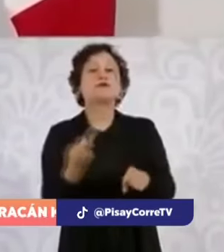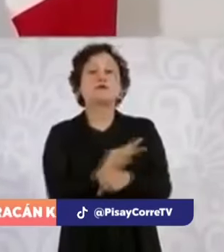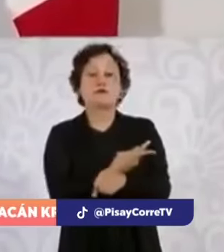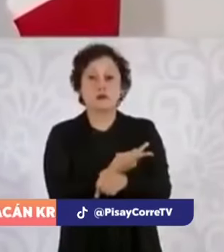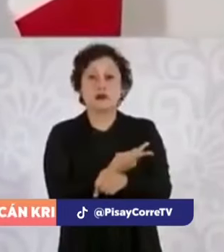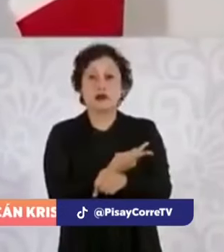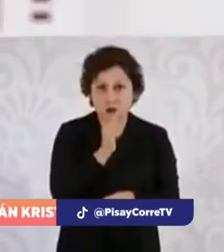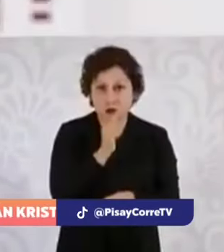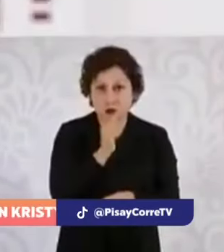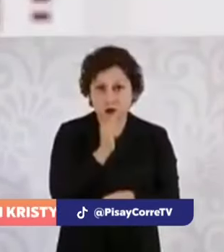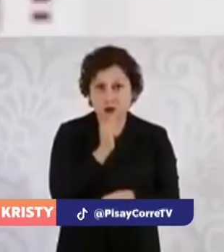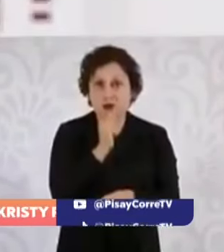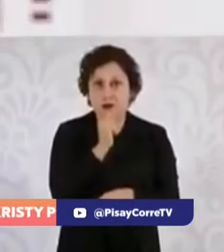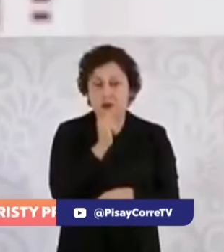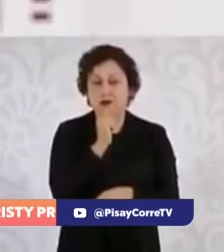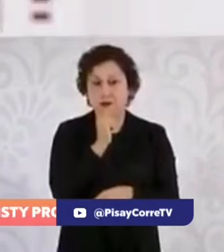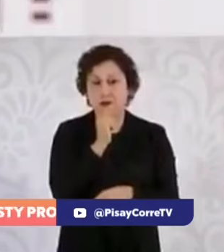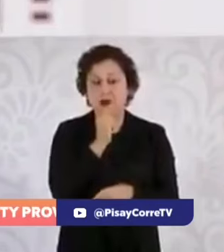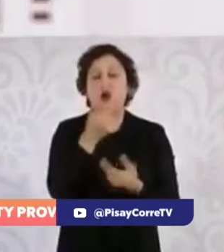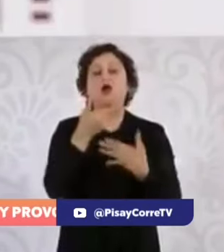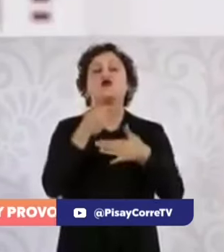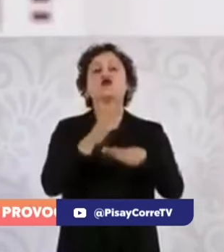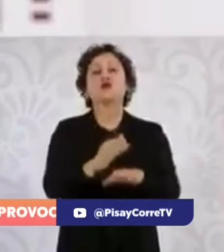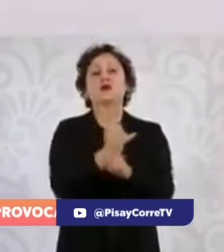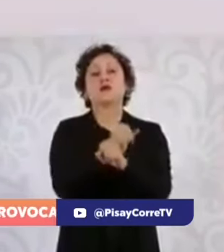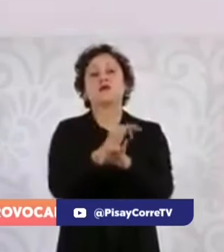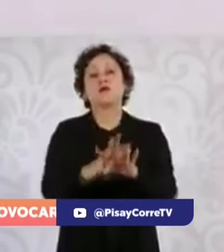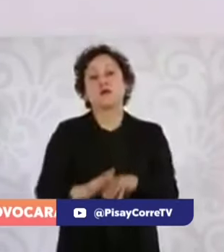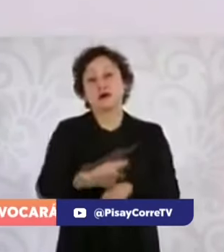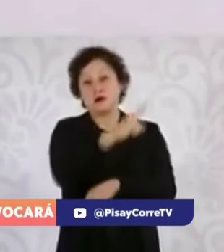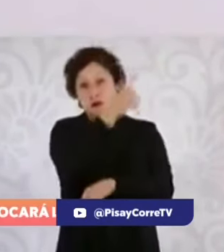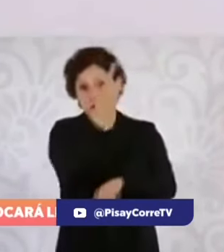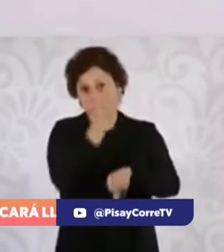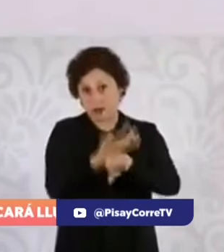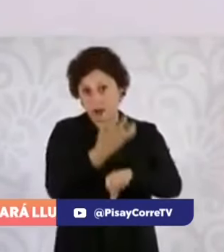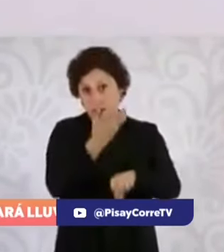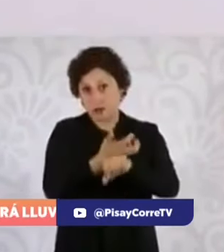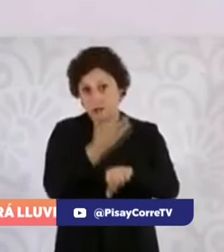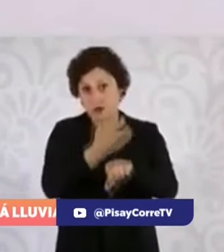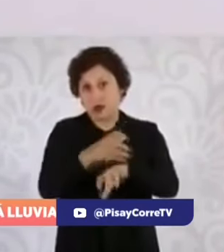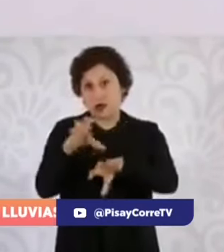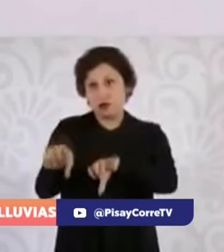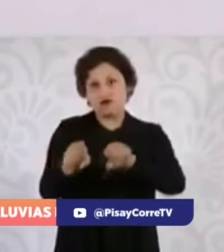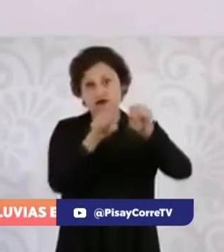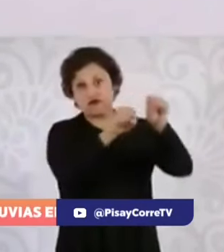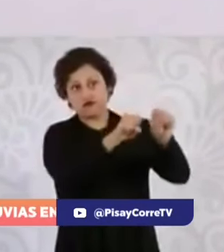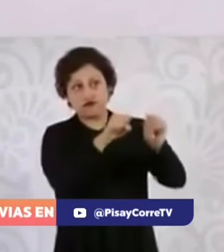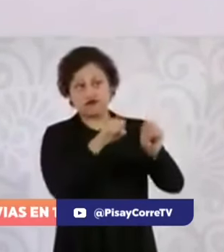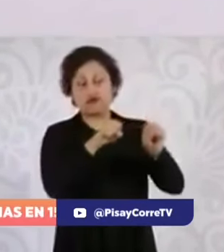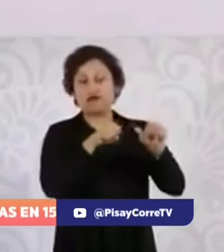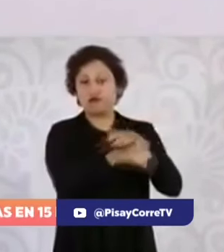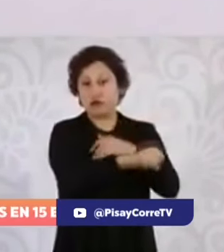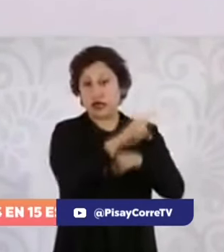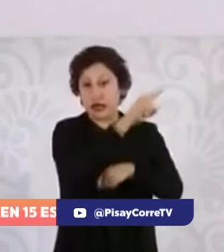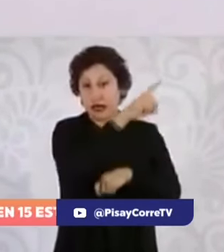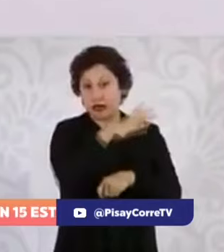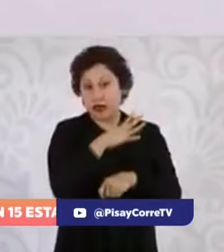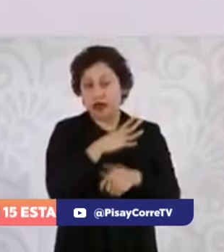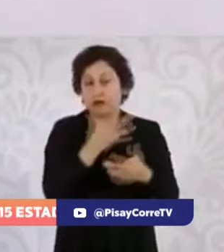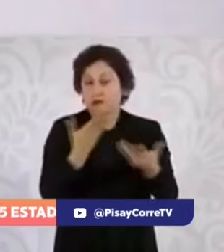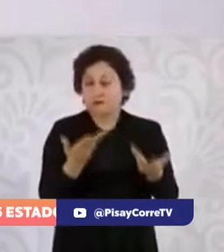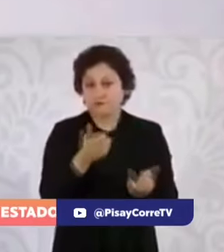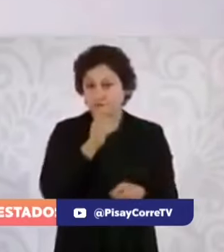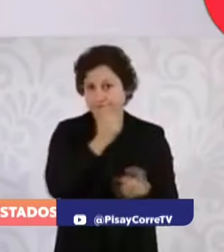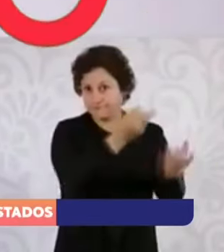bien a bien qué pasó en el operativo que derivó en la detención de Ismael El Mayo Zambada y uno de los hijos del Chapo